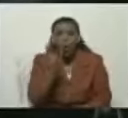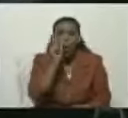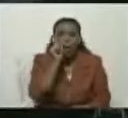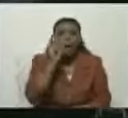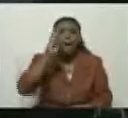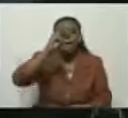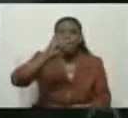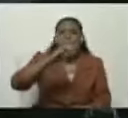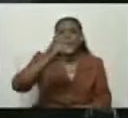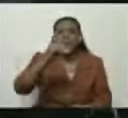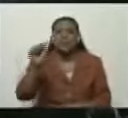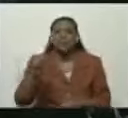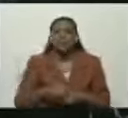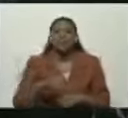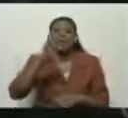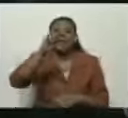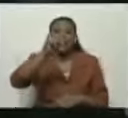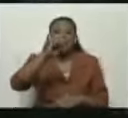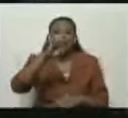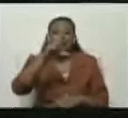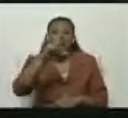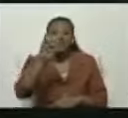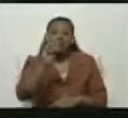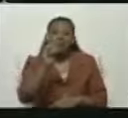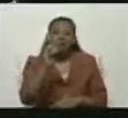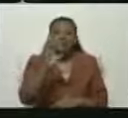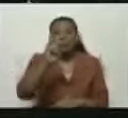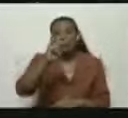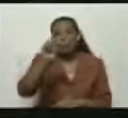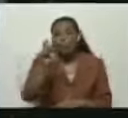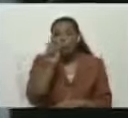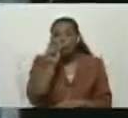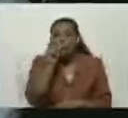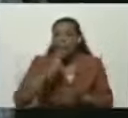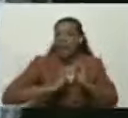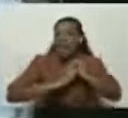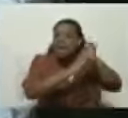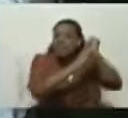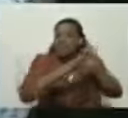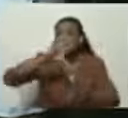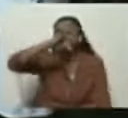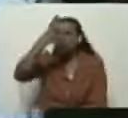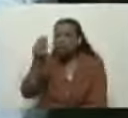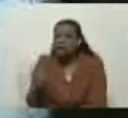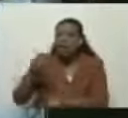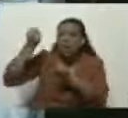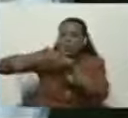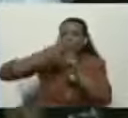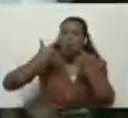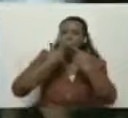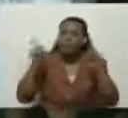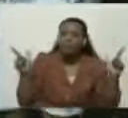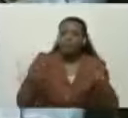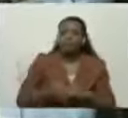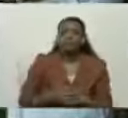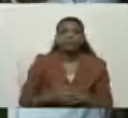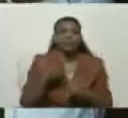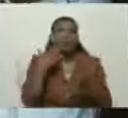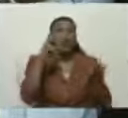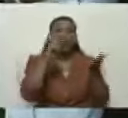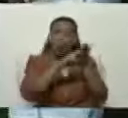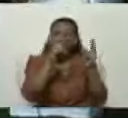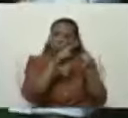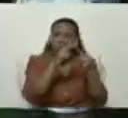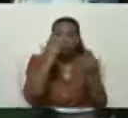a Nelson Mandela. Podrán ustedes entonces apreciar su figura y conocer literatura